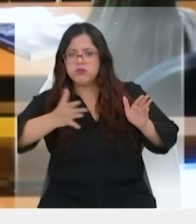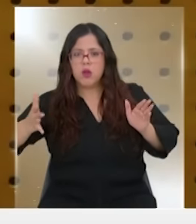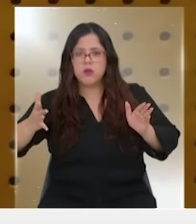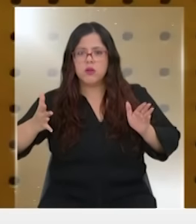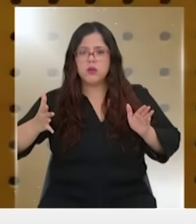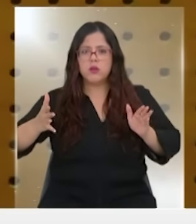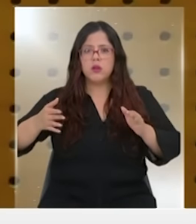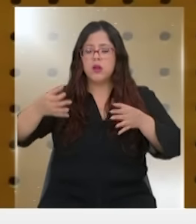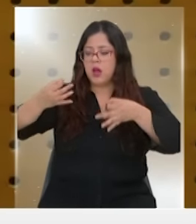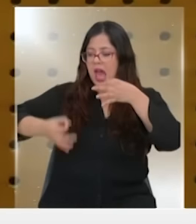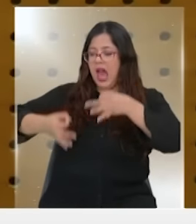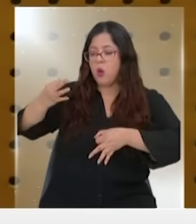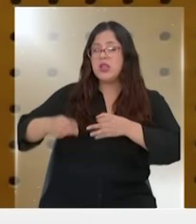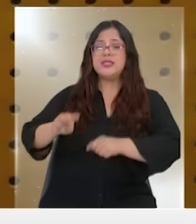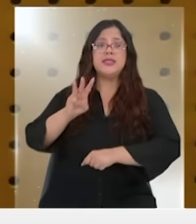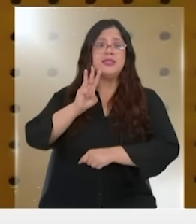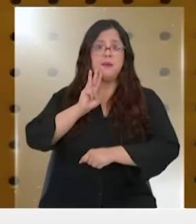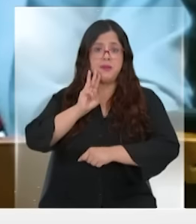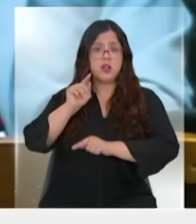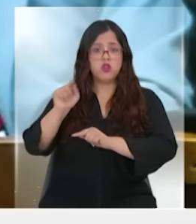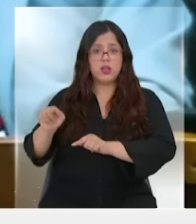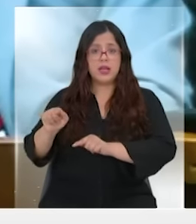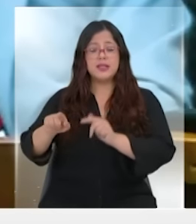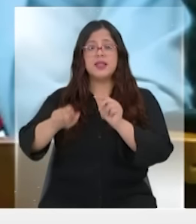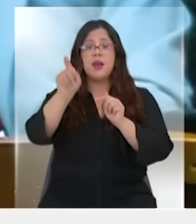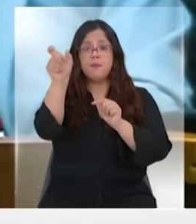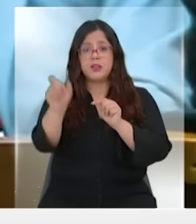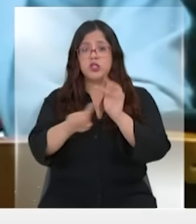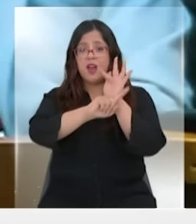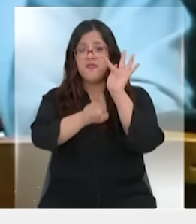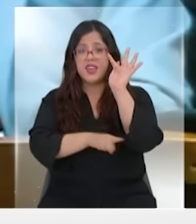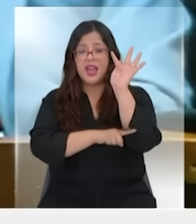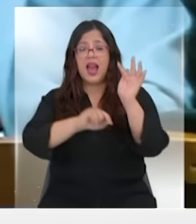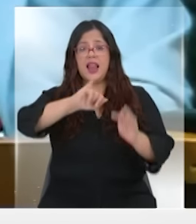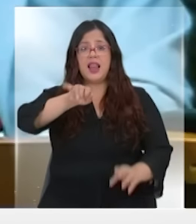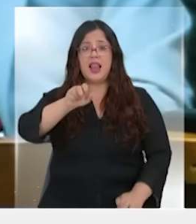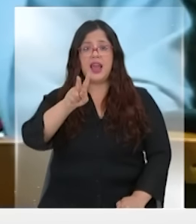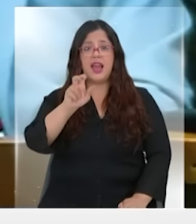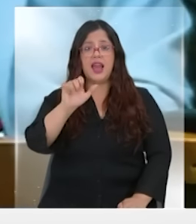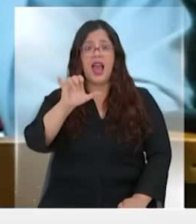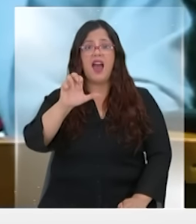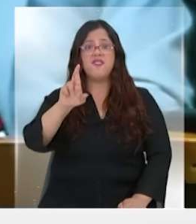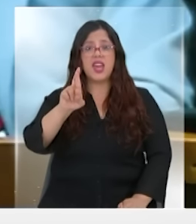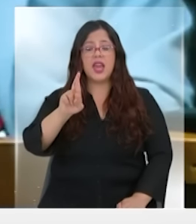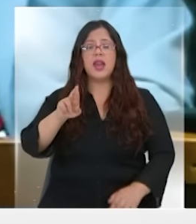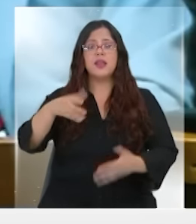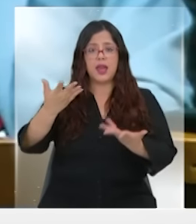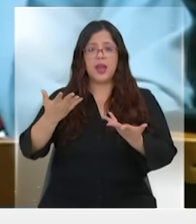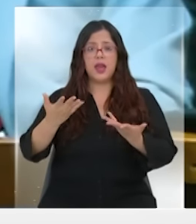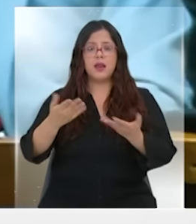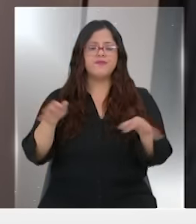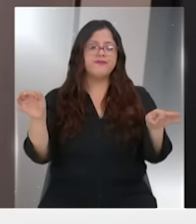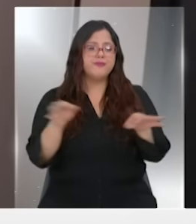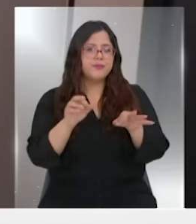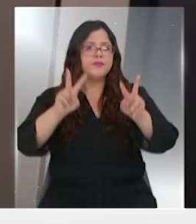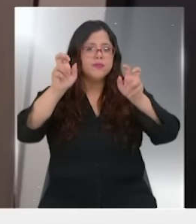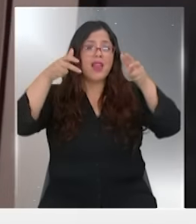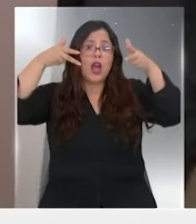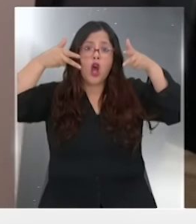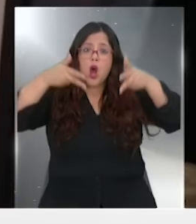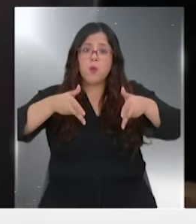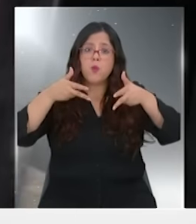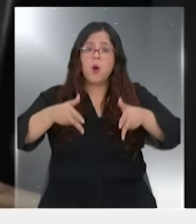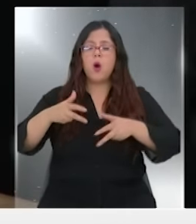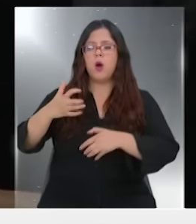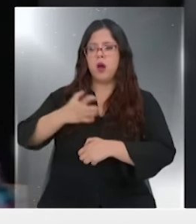En una audiencia realizada este miércoles, el fiscal Javier Armendáriz dejó entrever que la supuesta extorsión a la que